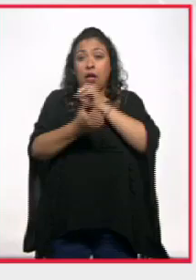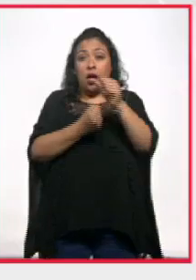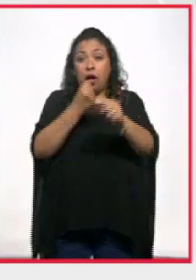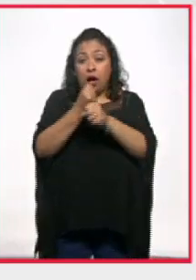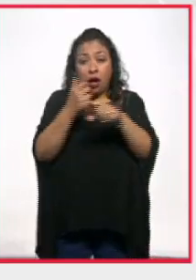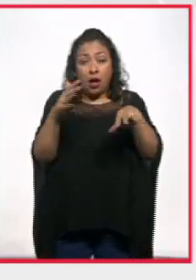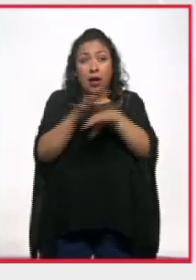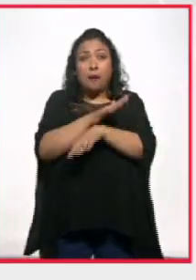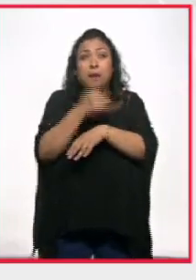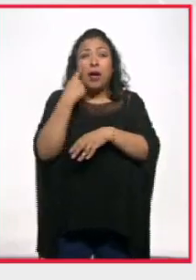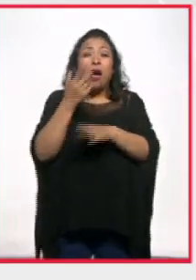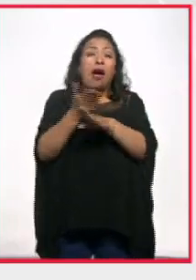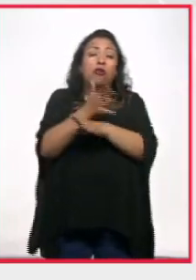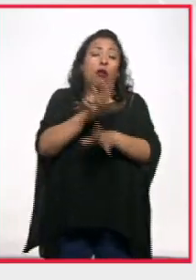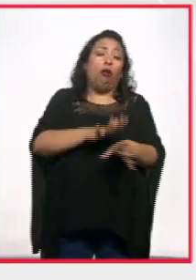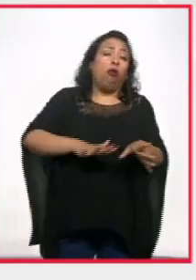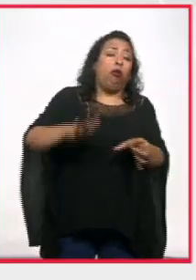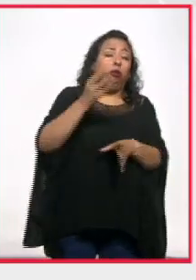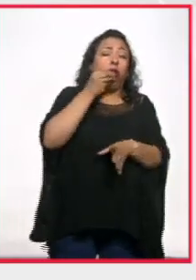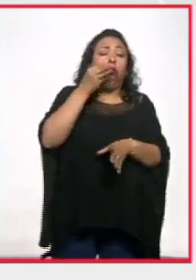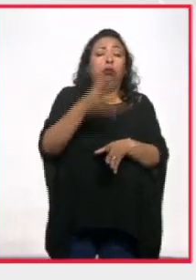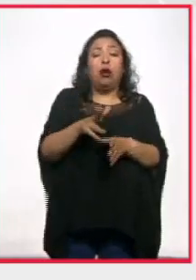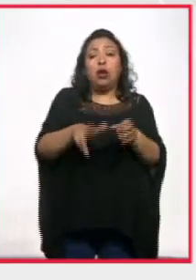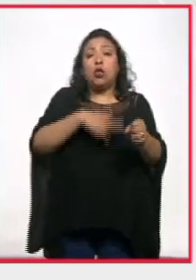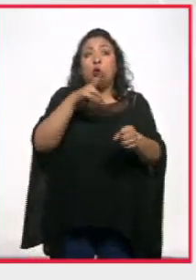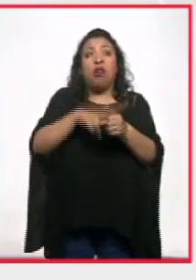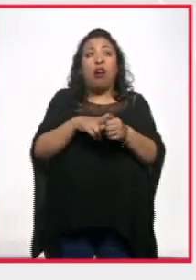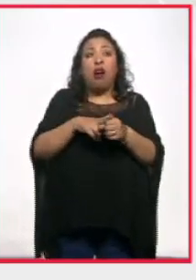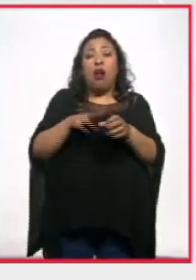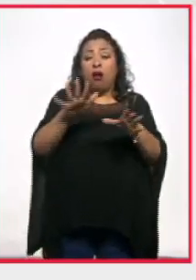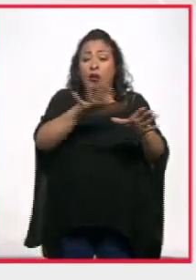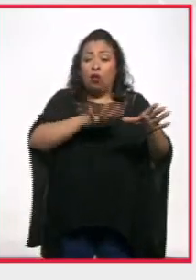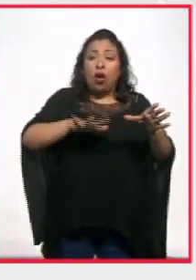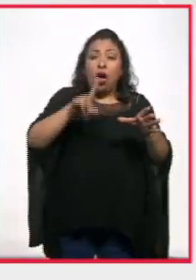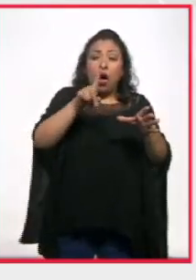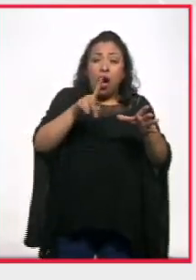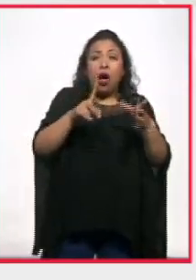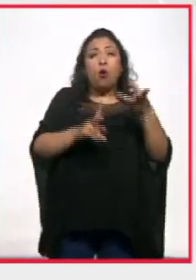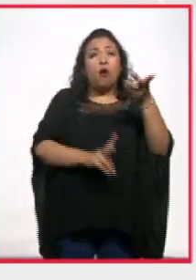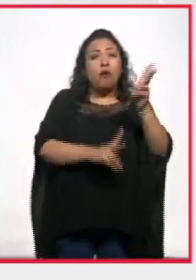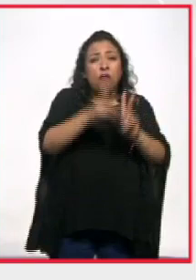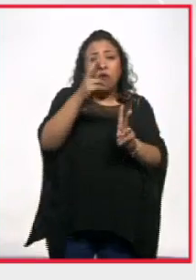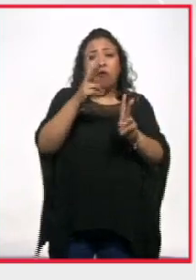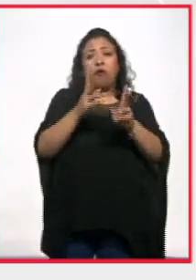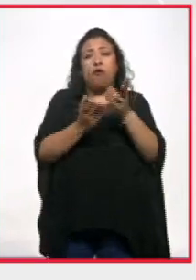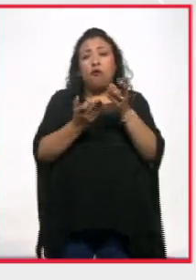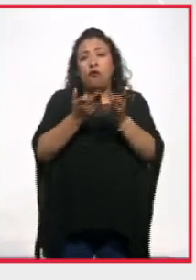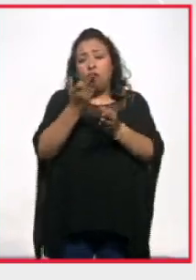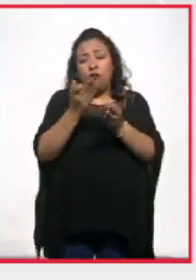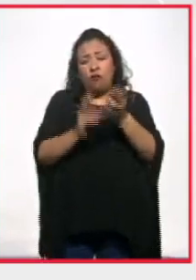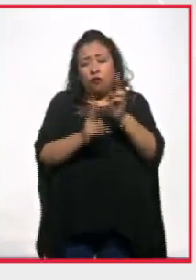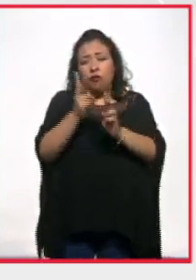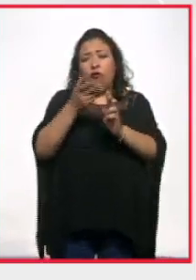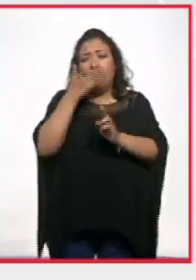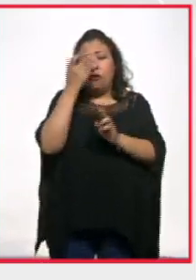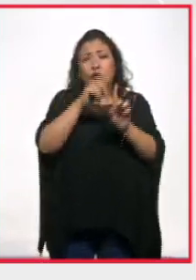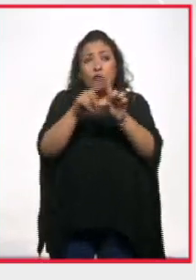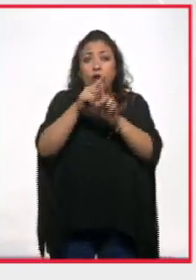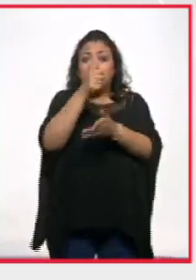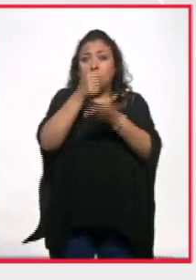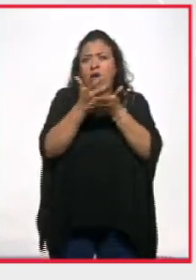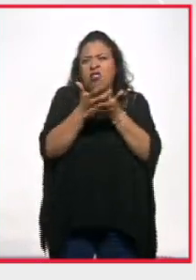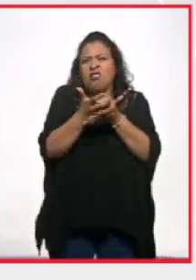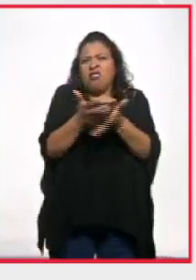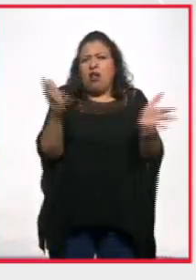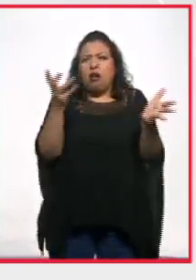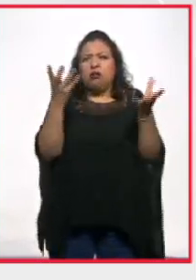un paraíso natural, con un gran lago, con sierras, con fauna y flora, en una ciudad que es de las más grandes del mundo y